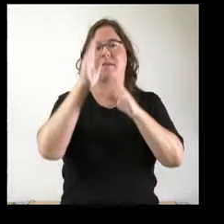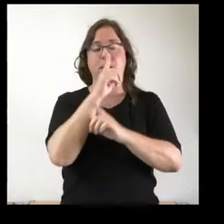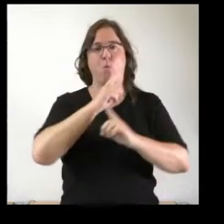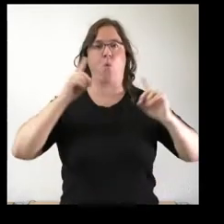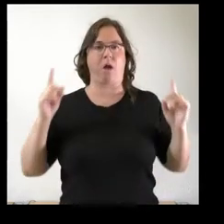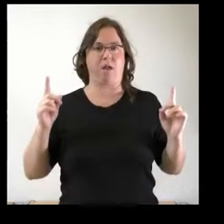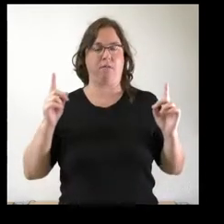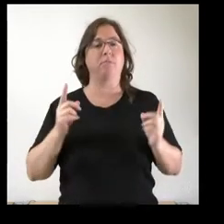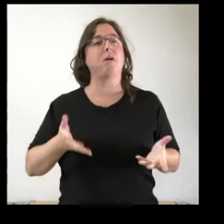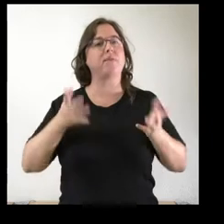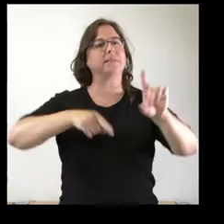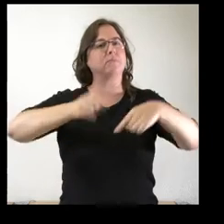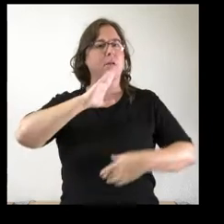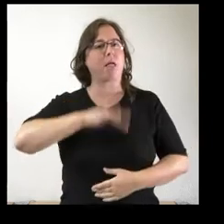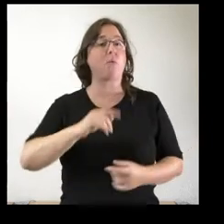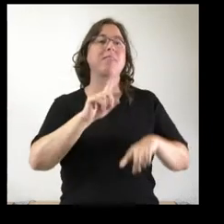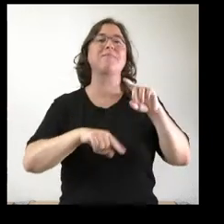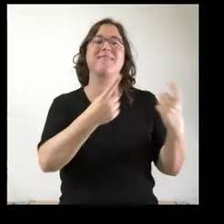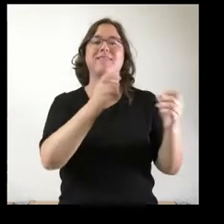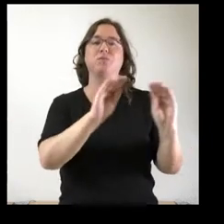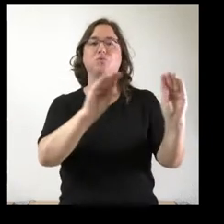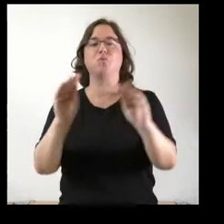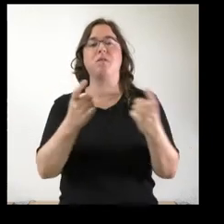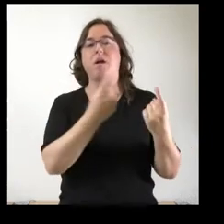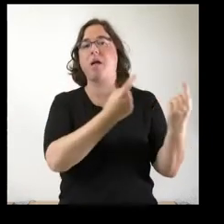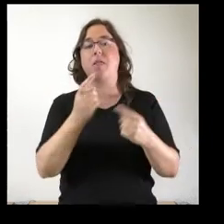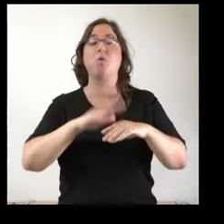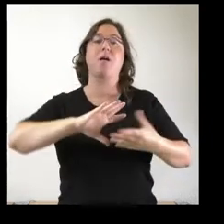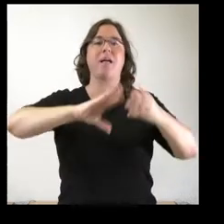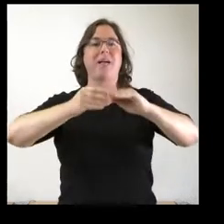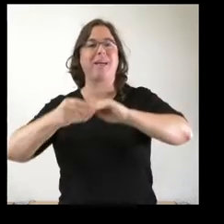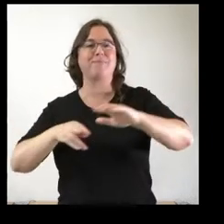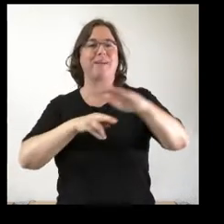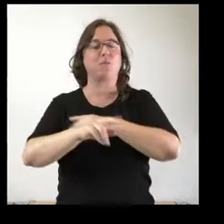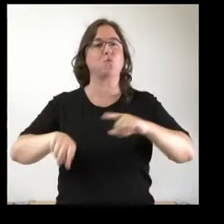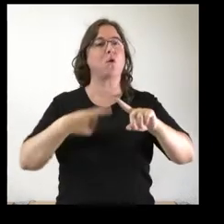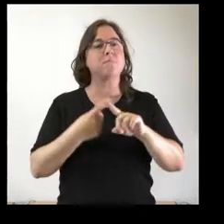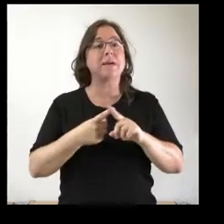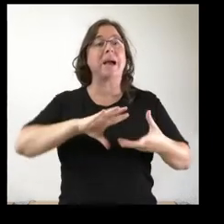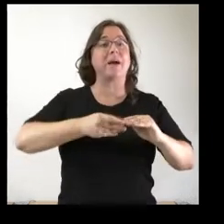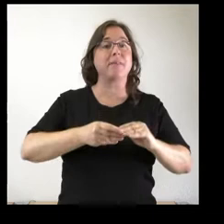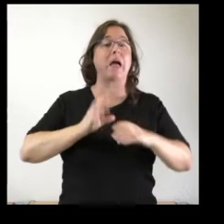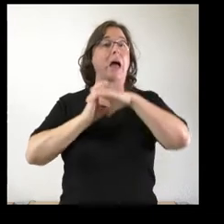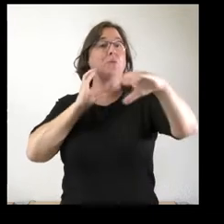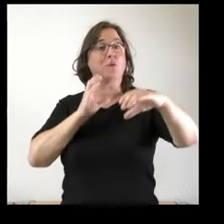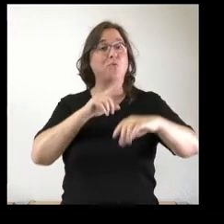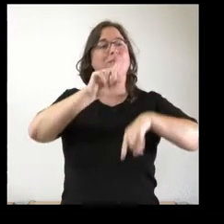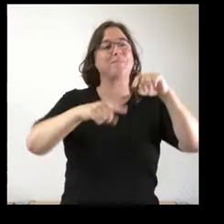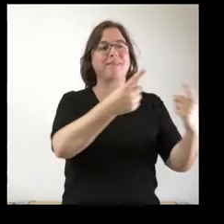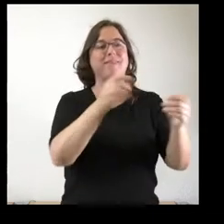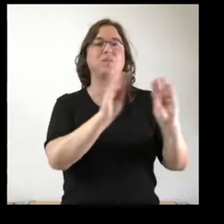Se proporcionará un transporte adecuado a las necesidades de todos los usuarios, optimizando los recursos y adecuando la circulación de los autobuses a los